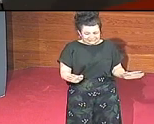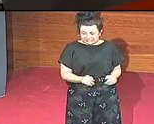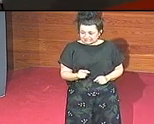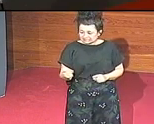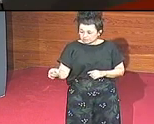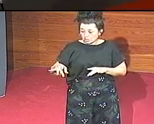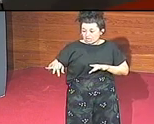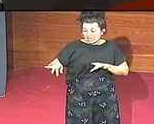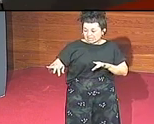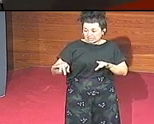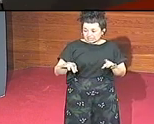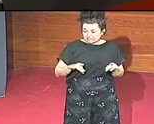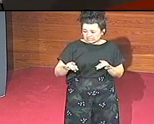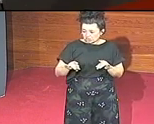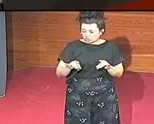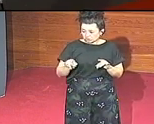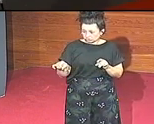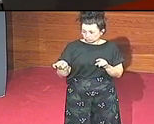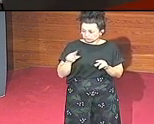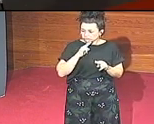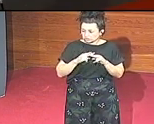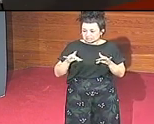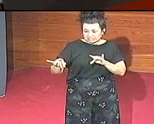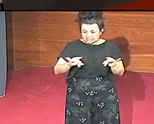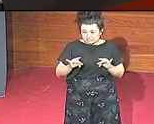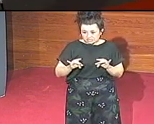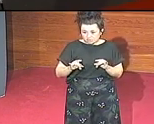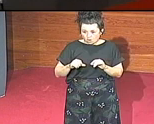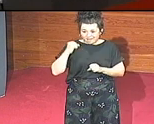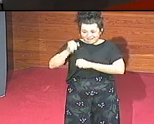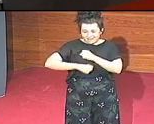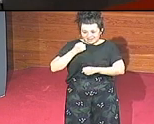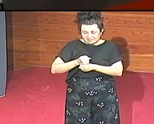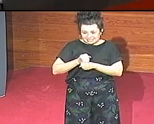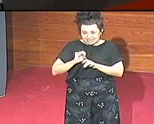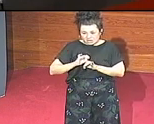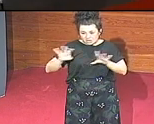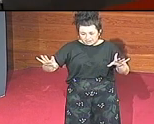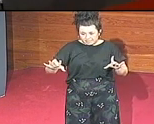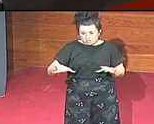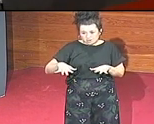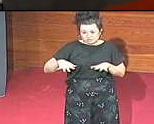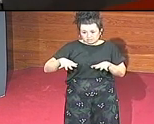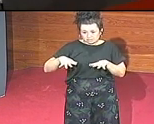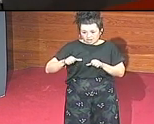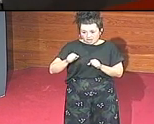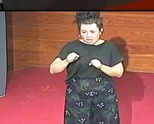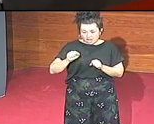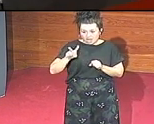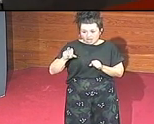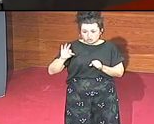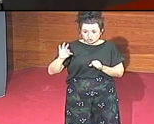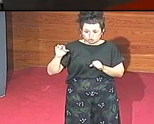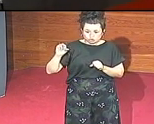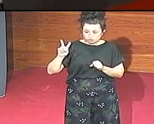territorio es cuando se cumplía el aniversario de que de la liberación del campo de auschwitz pues me propusieron desde territorios desde el